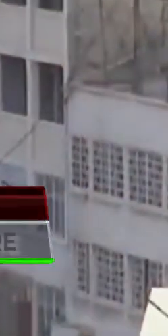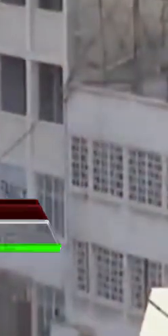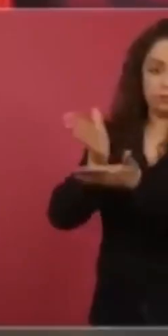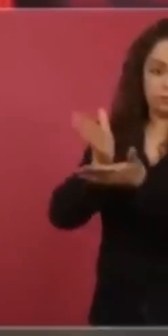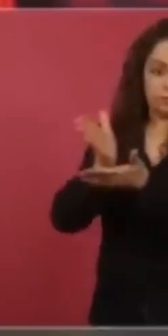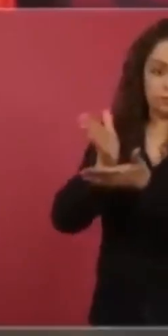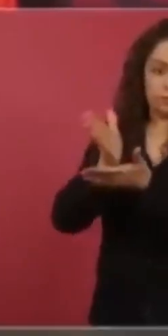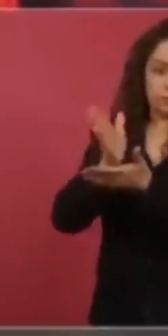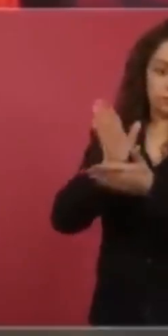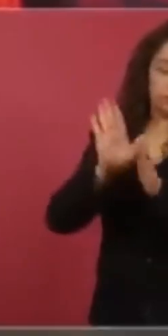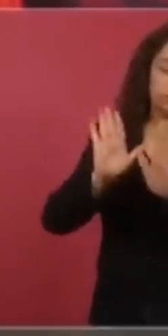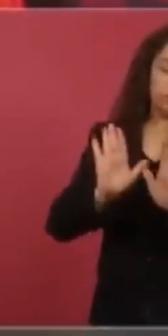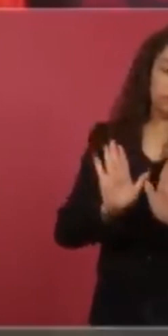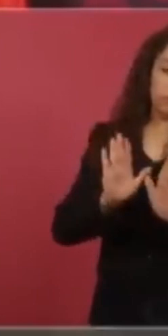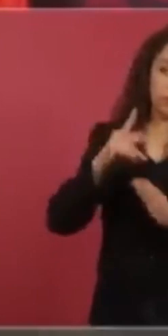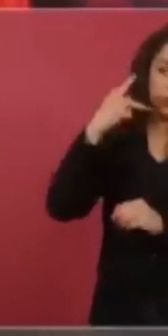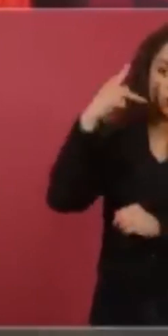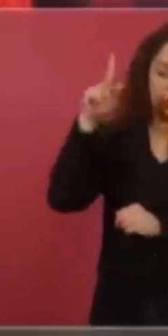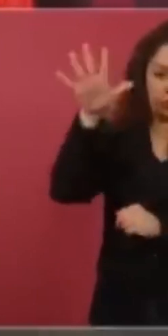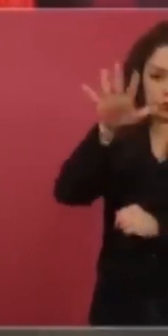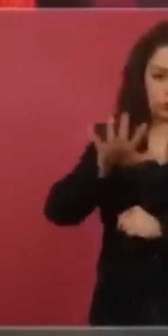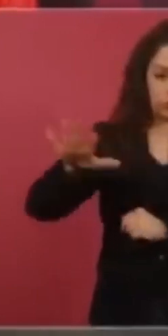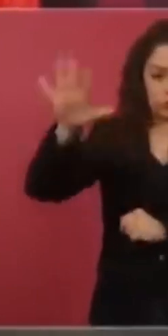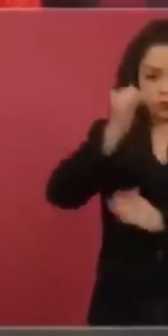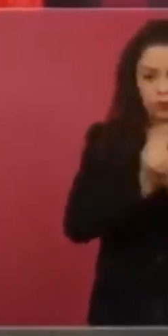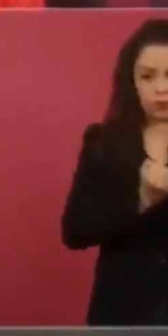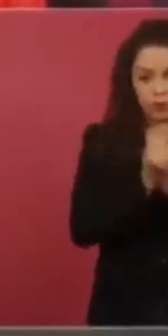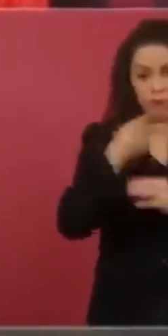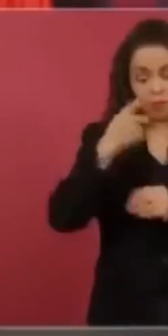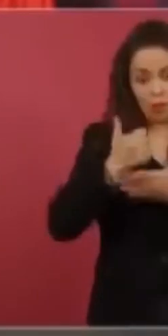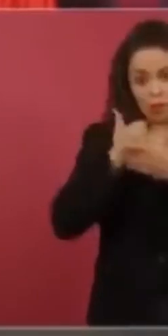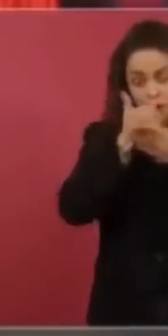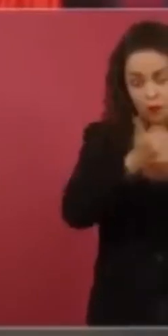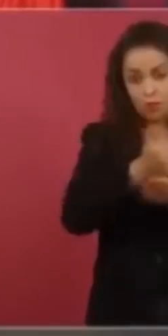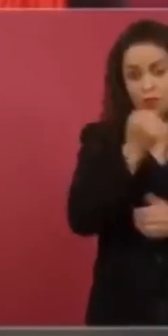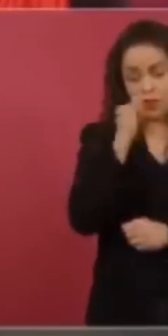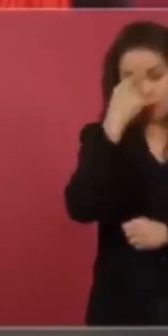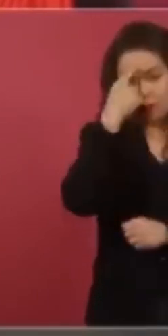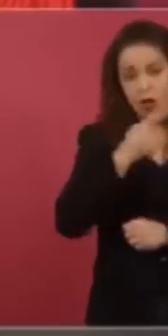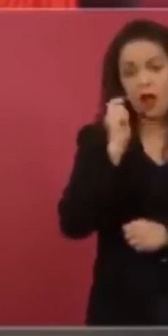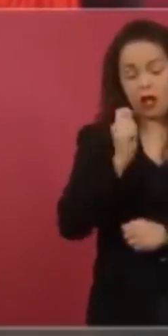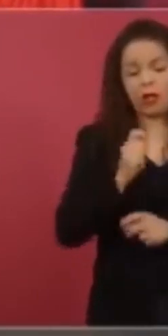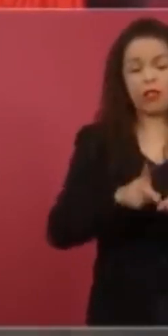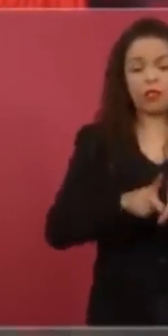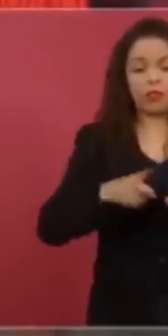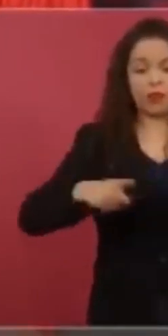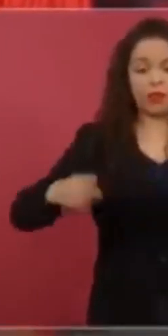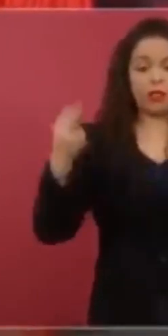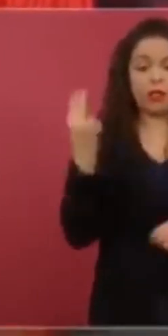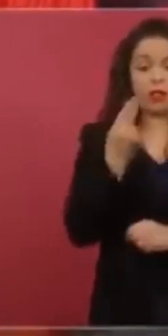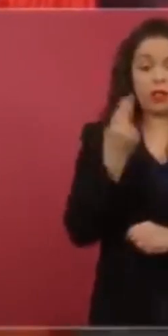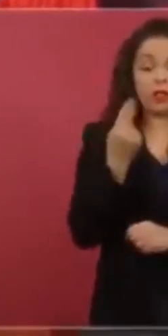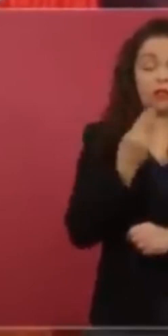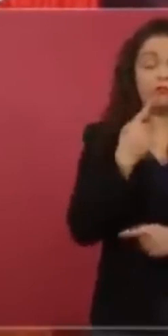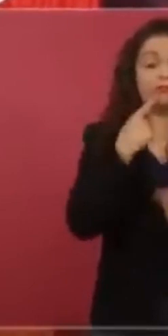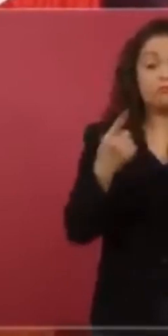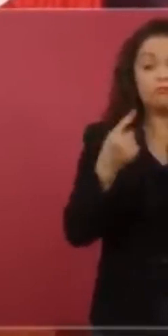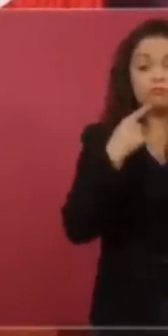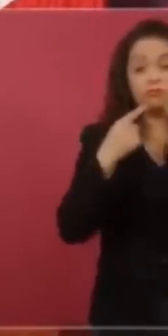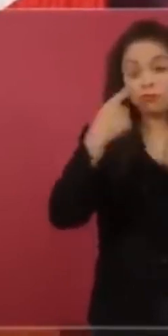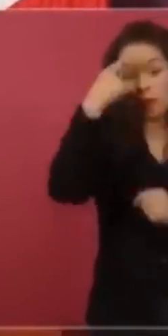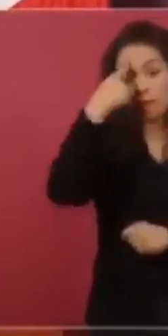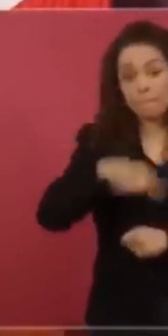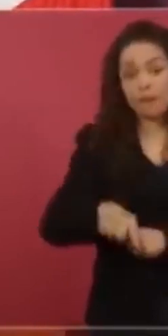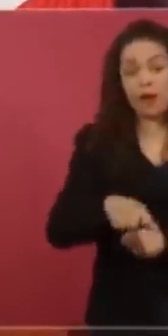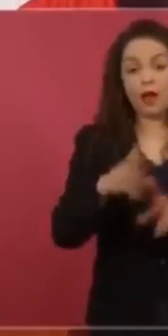guerra que estalló el pasado 7 de octubre en Solidaridad con el trágico escenario que enfrenta Israel señalaron Que valoraría que el gobierno